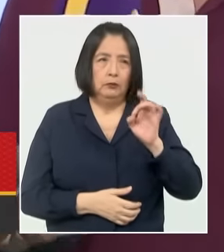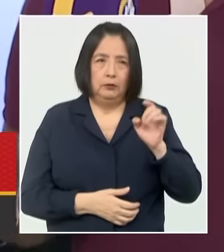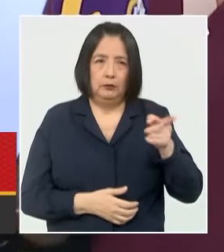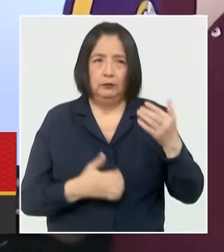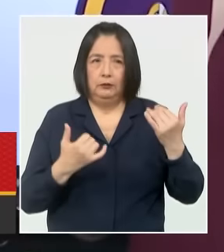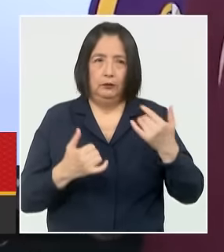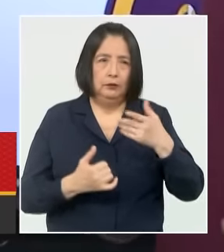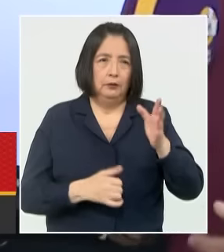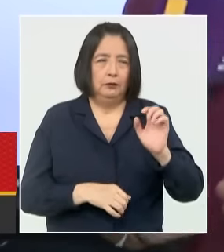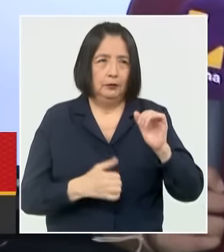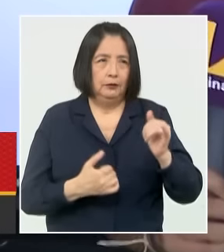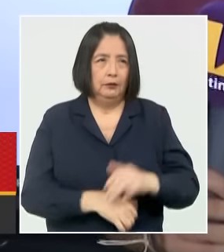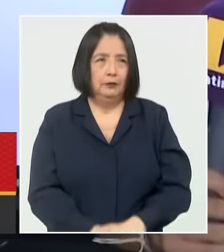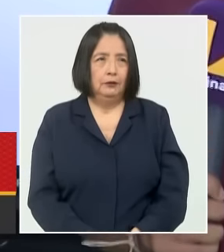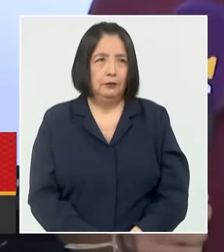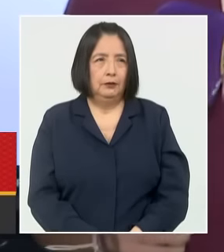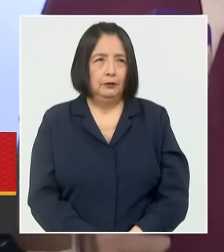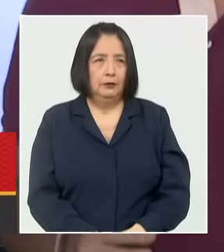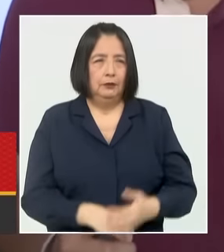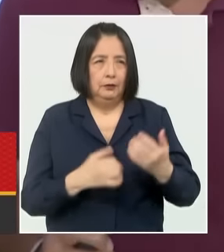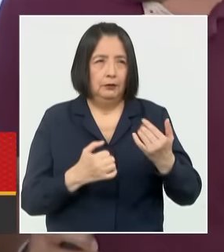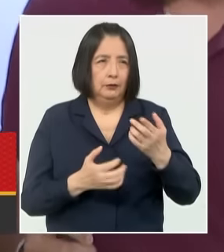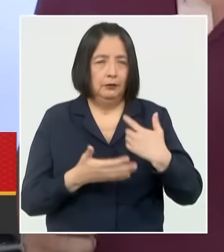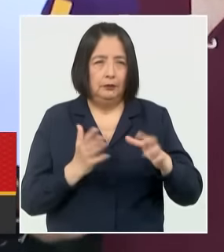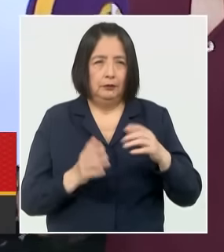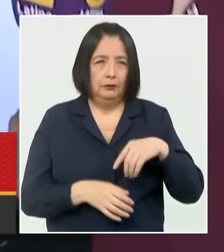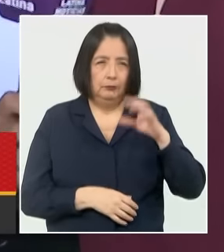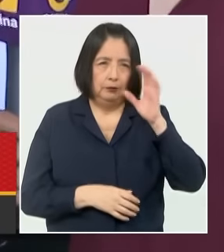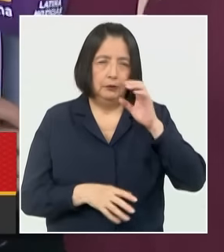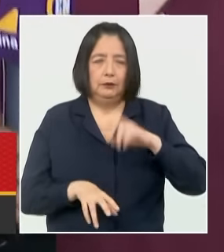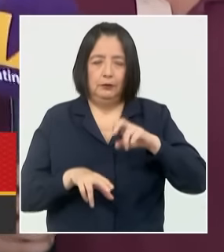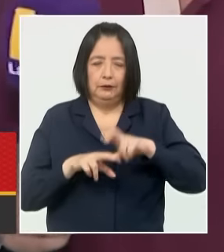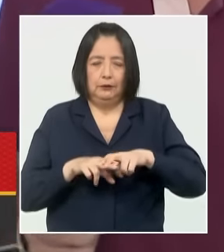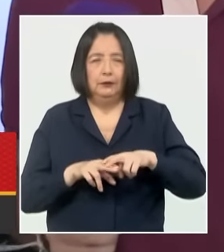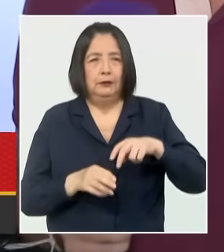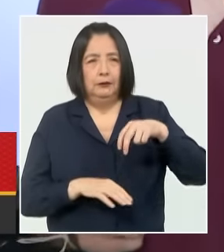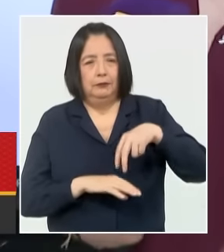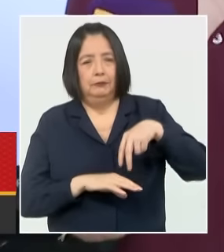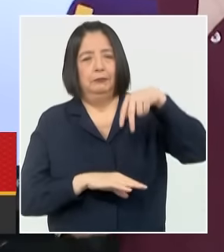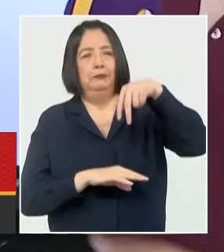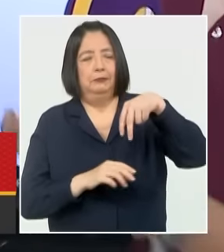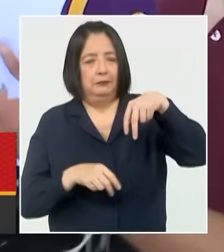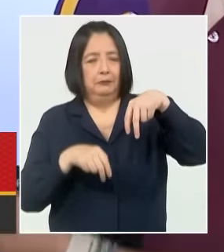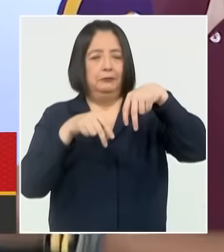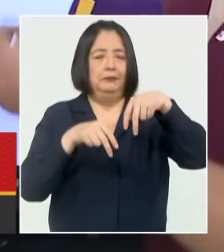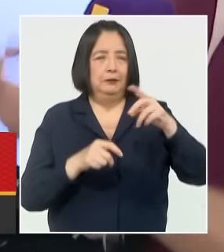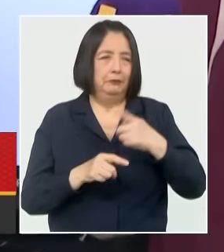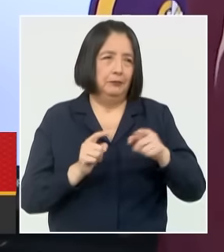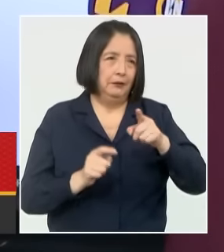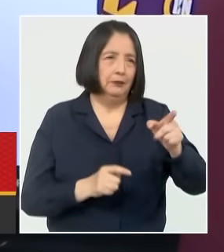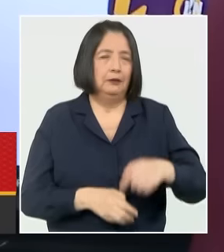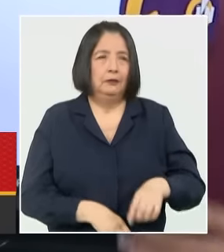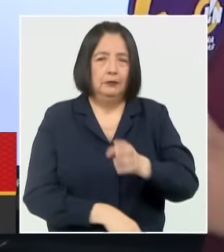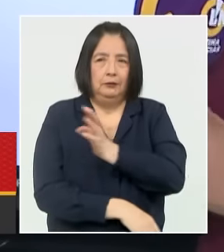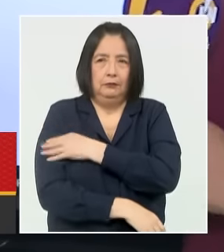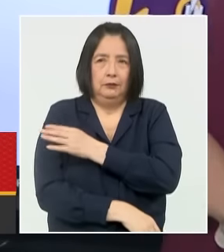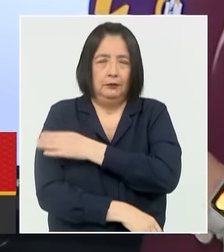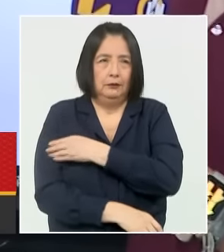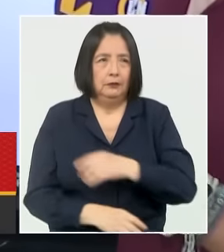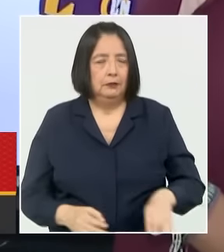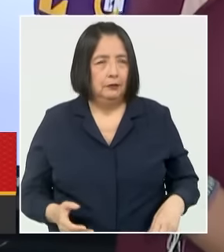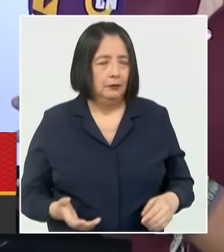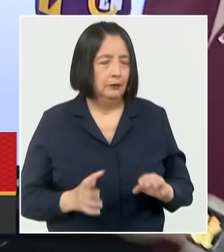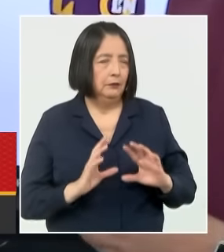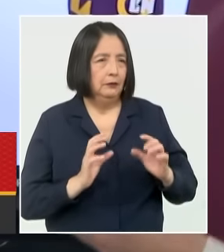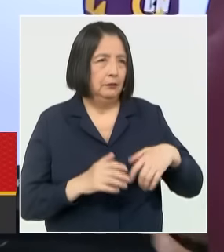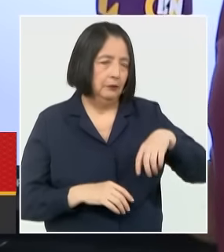del momento en estos instantes. Hemos estado buscando un banquito ahí para poder acercarnos un poco, pero estamos con el capitán de la selección peruana